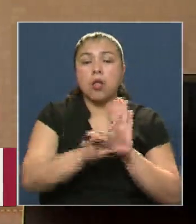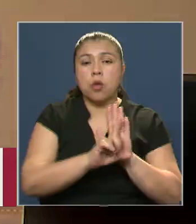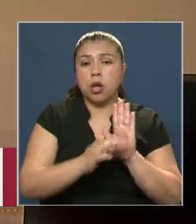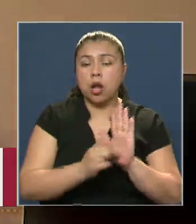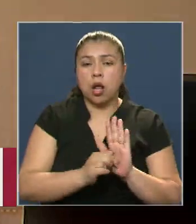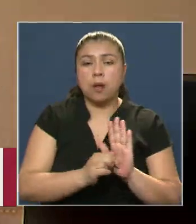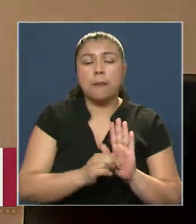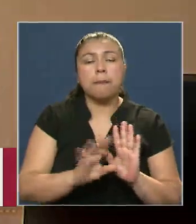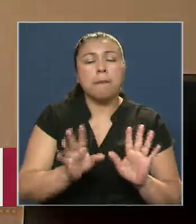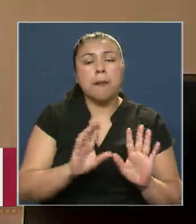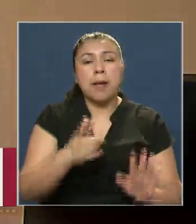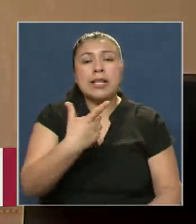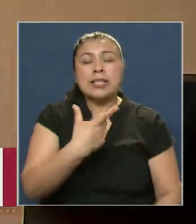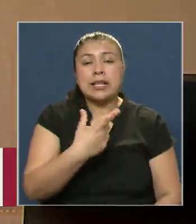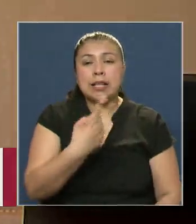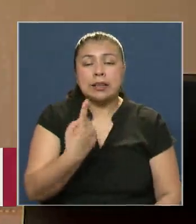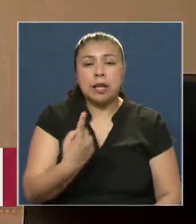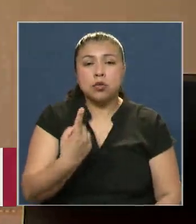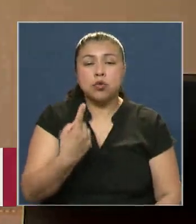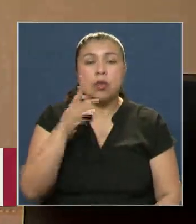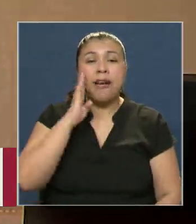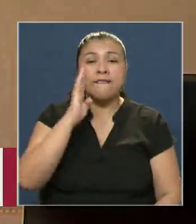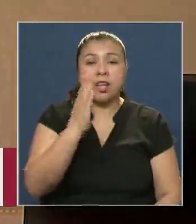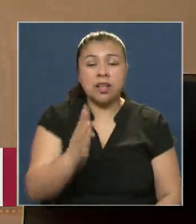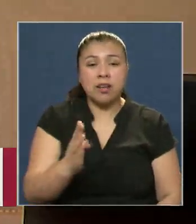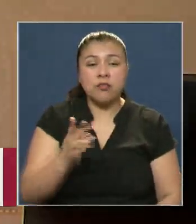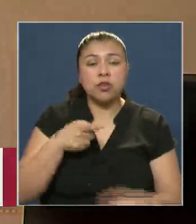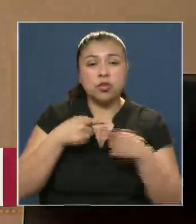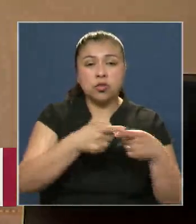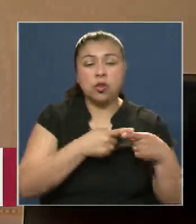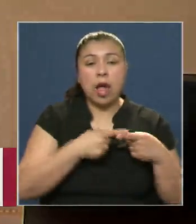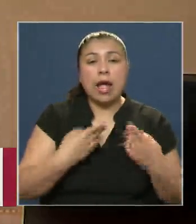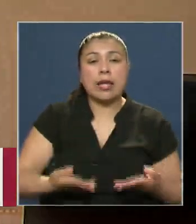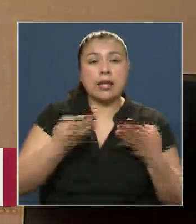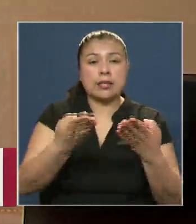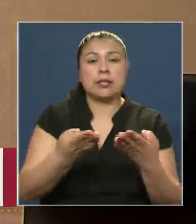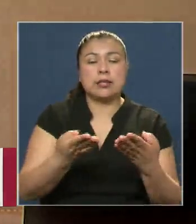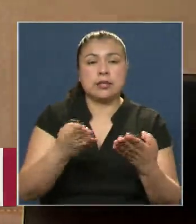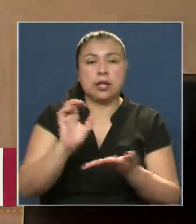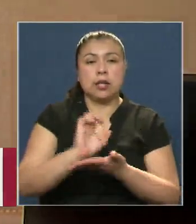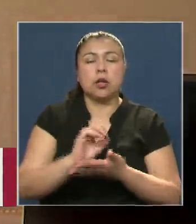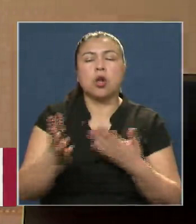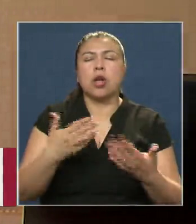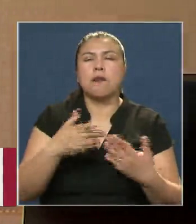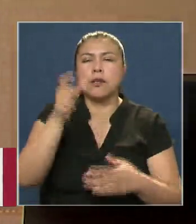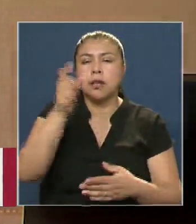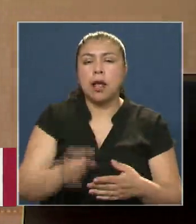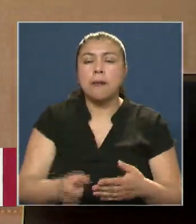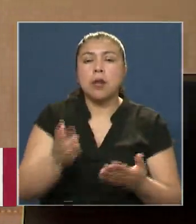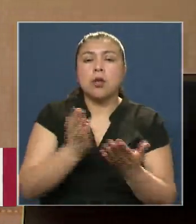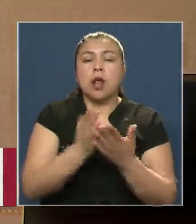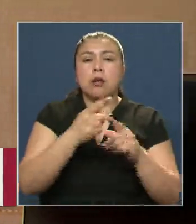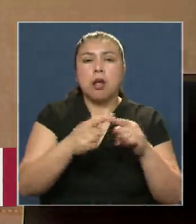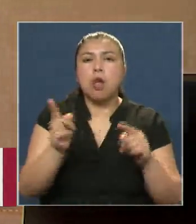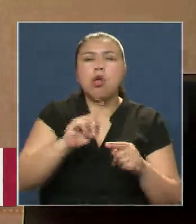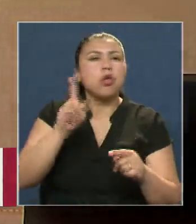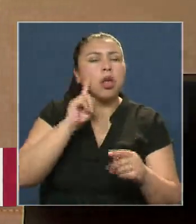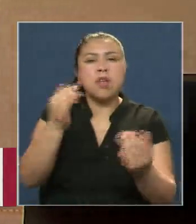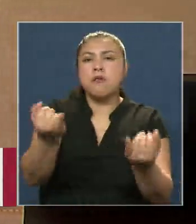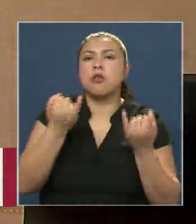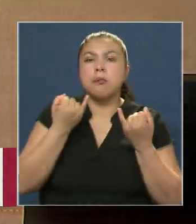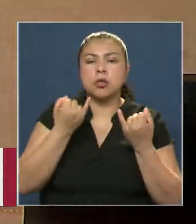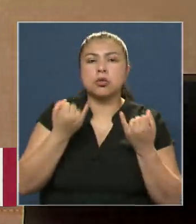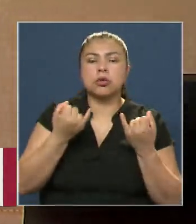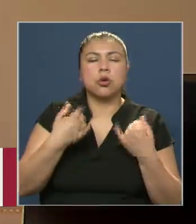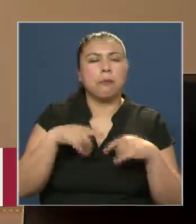legislación. Son más de 71 beneficios sociales que otorga el Estado y que muchas veces la clase media no tiene la información suficiente para acceder a